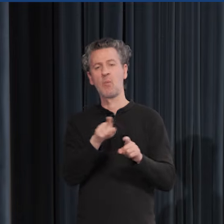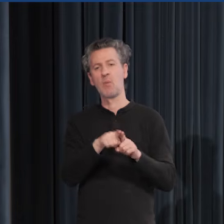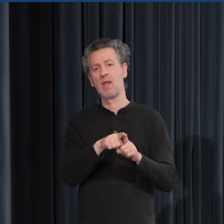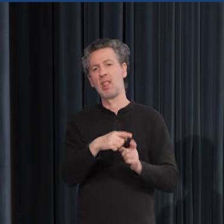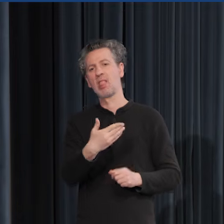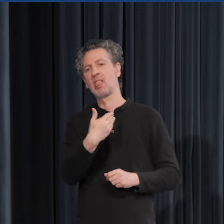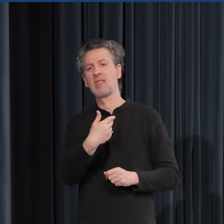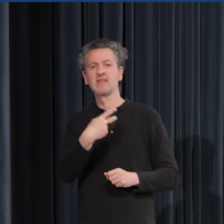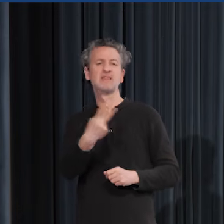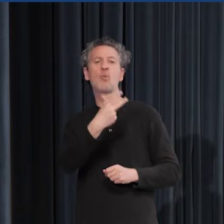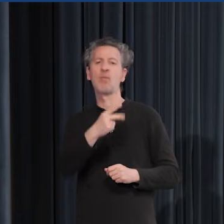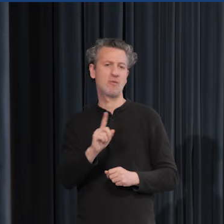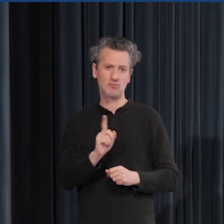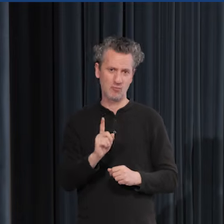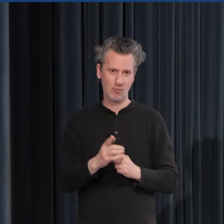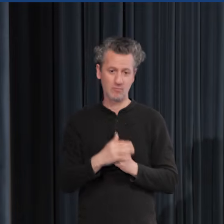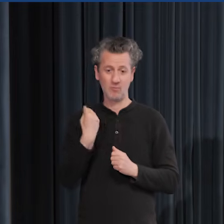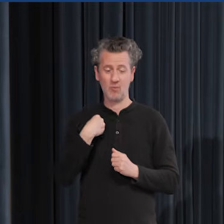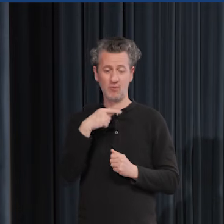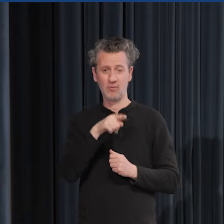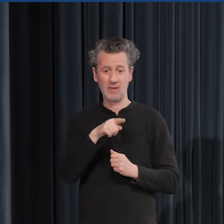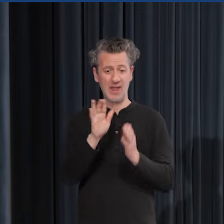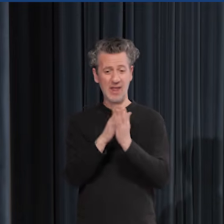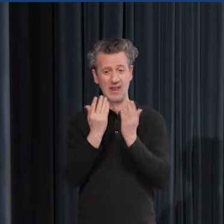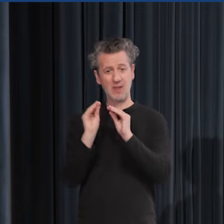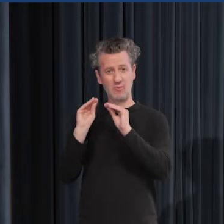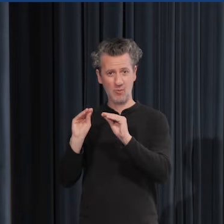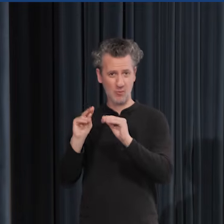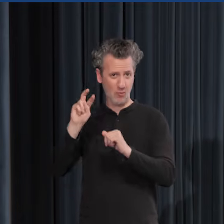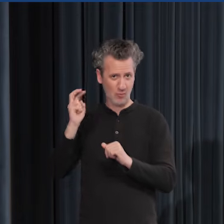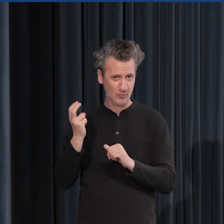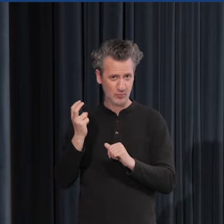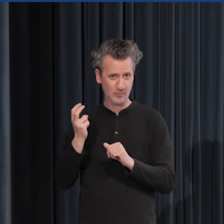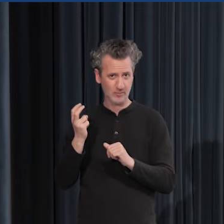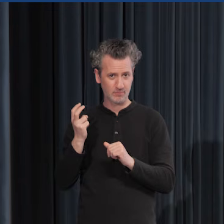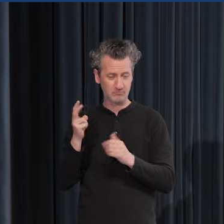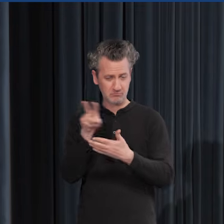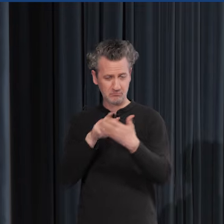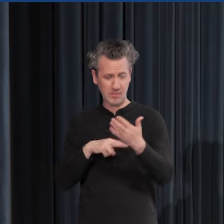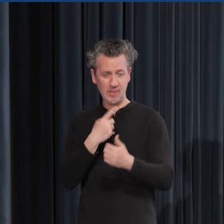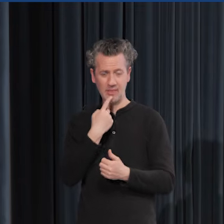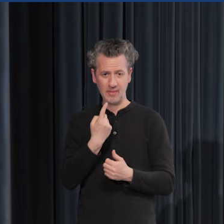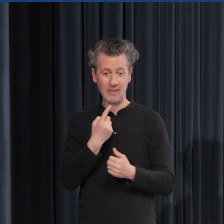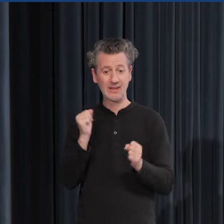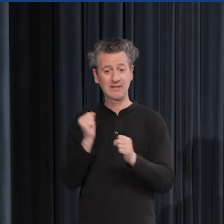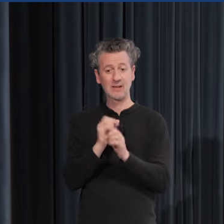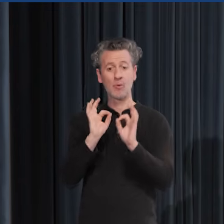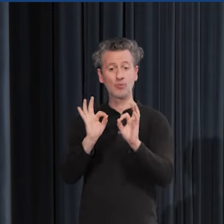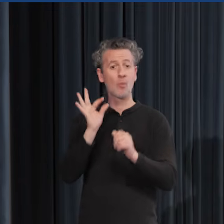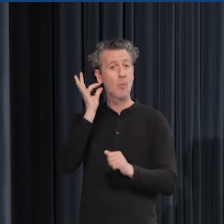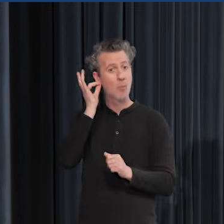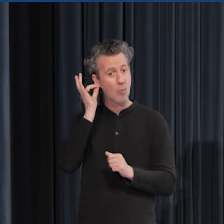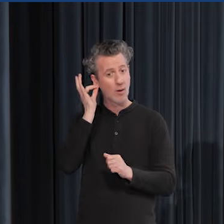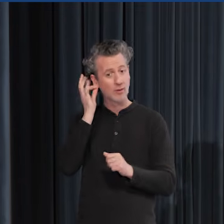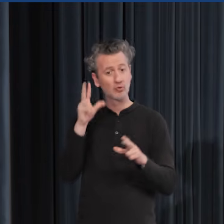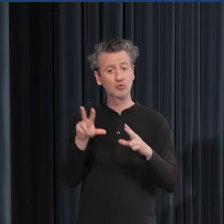esto es algo que, por ejemplo, dice Karen Messing en su libro Ben Out of Shape, y es que los trabajos de las mujeres socialmente